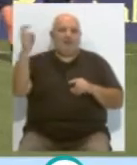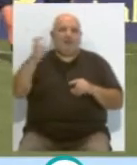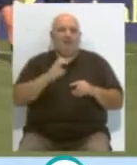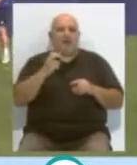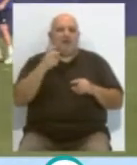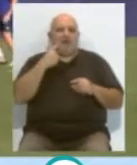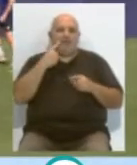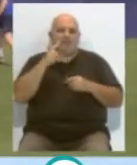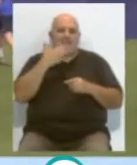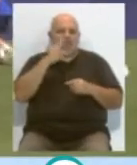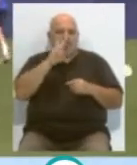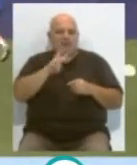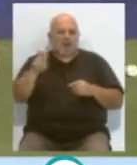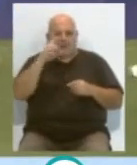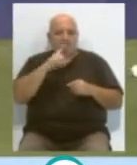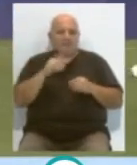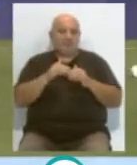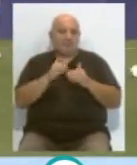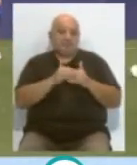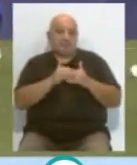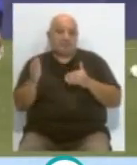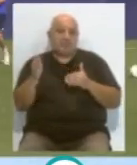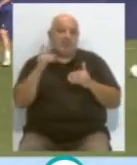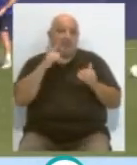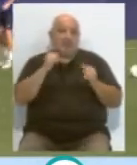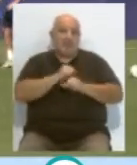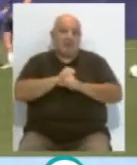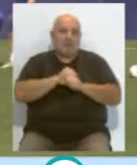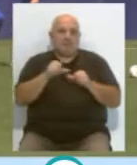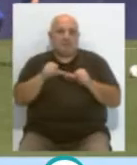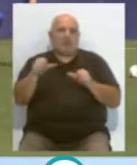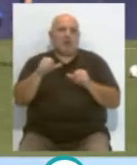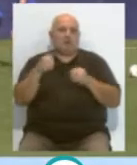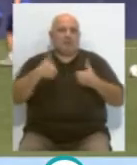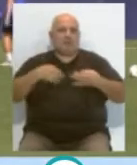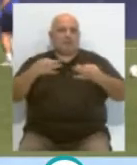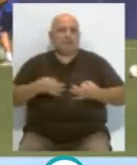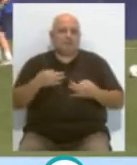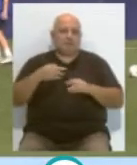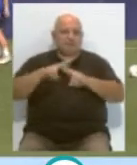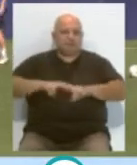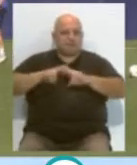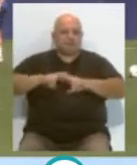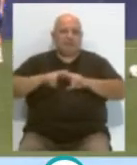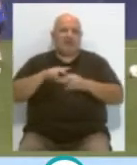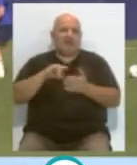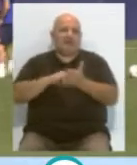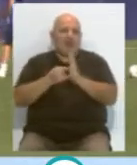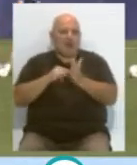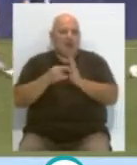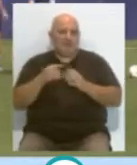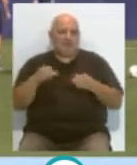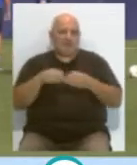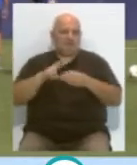actuando en la pretemporada y si está en condiciones ya de según el criterio de los técnicos,